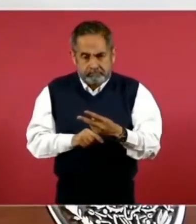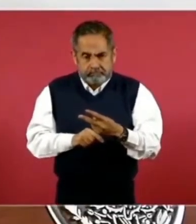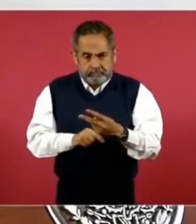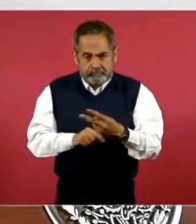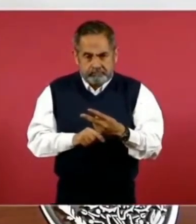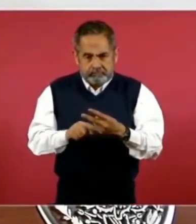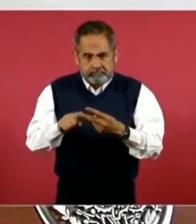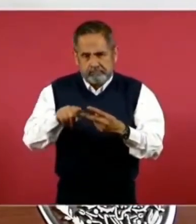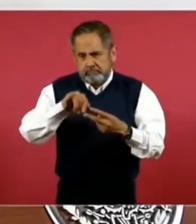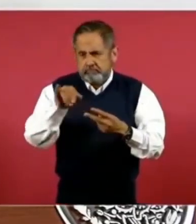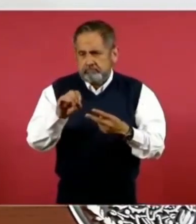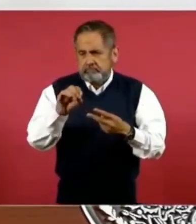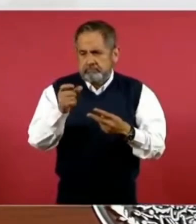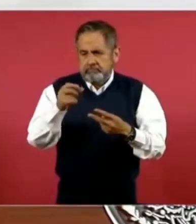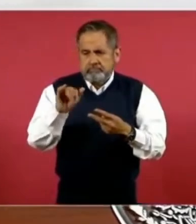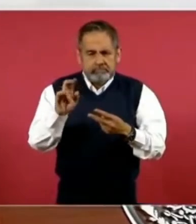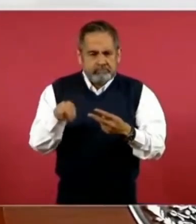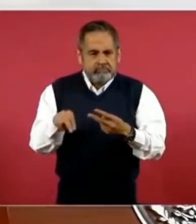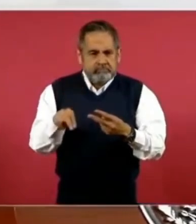Joaquín